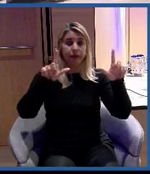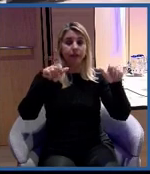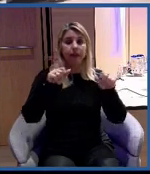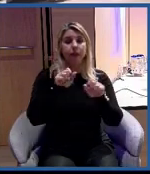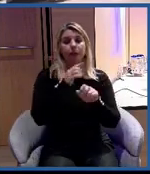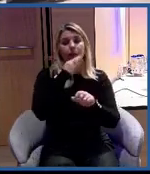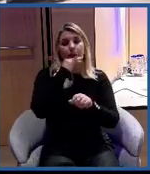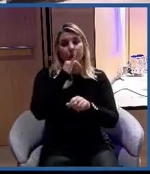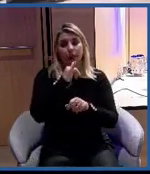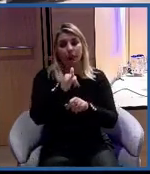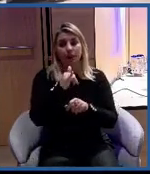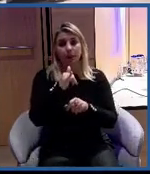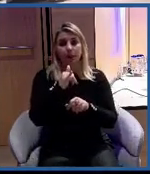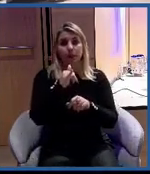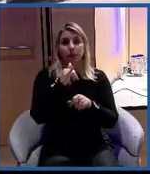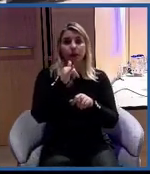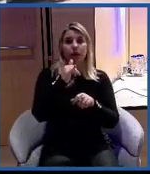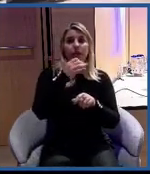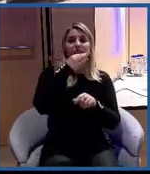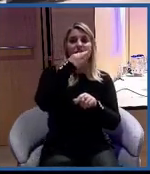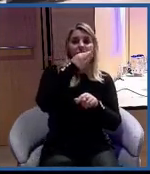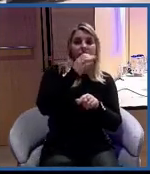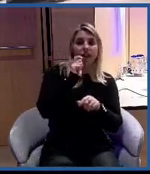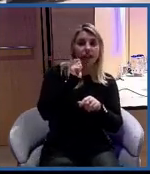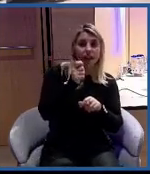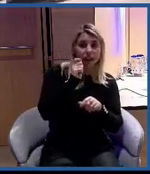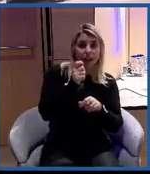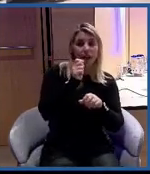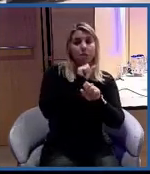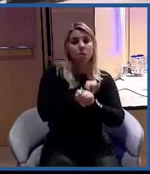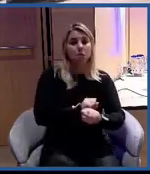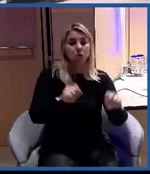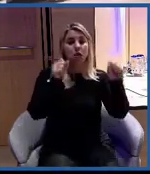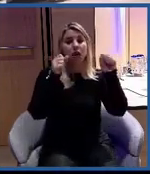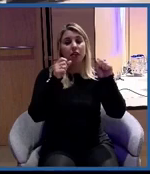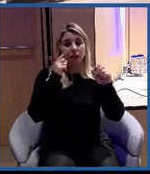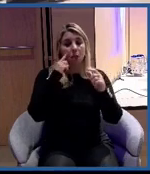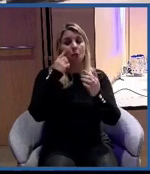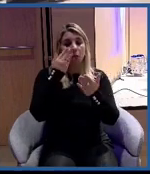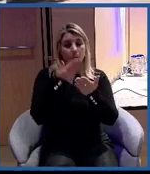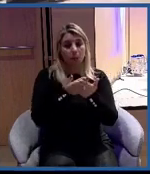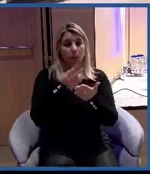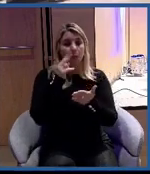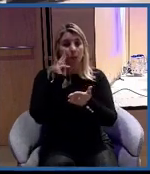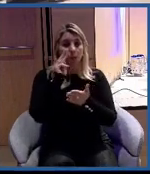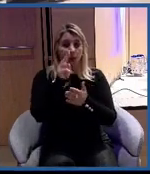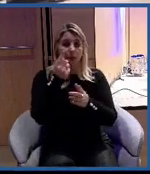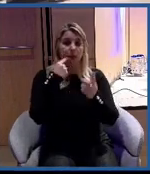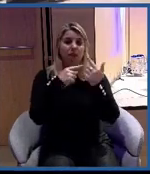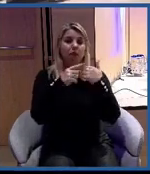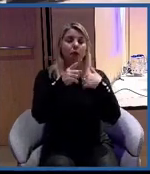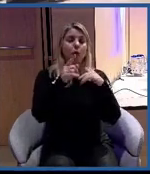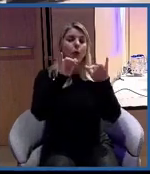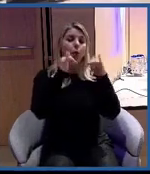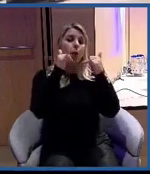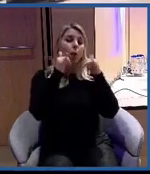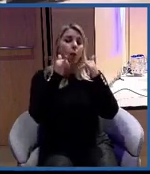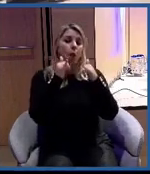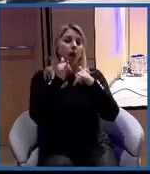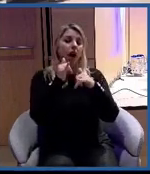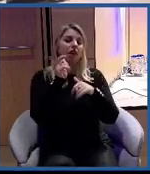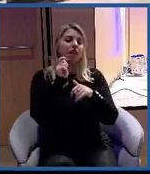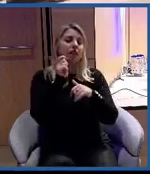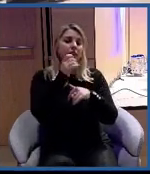pero por ejemplo tenemos un quien dijo en donde se puede acceder a las propuestas pero jugando a quién dijo o Quién